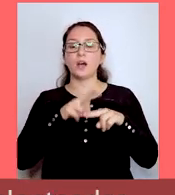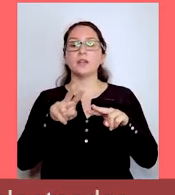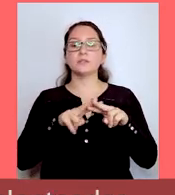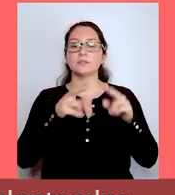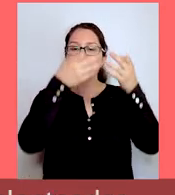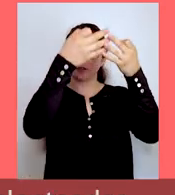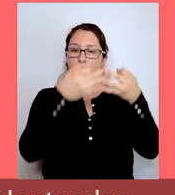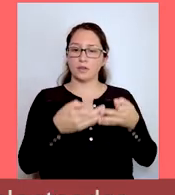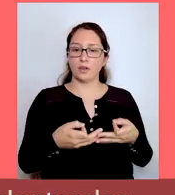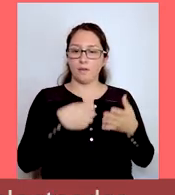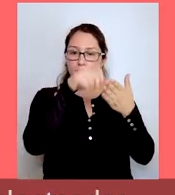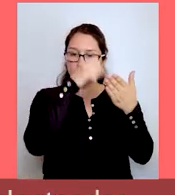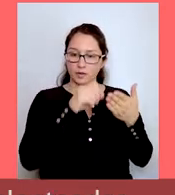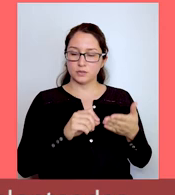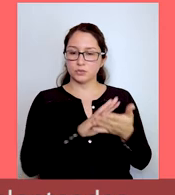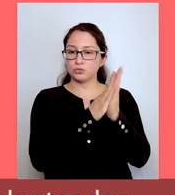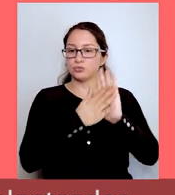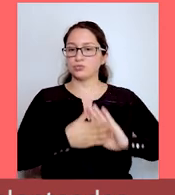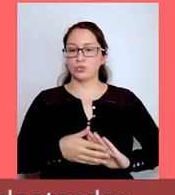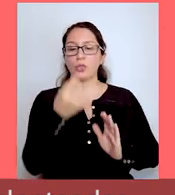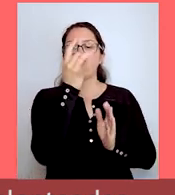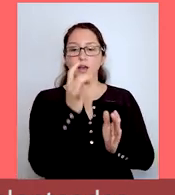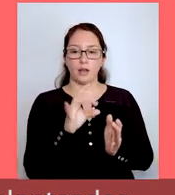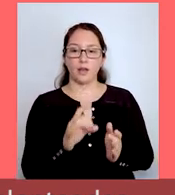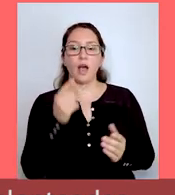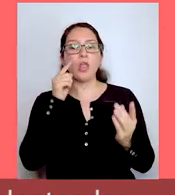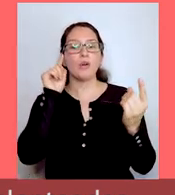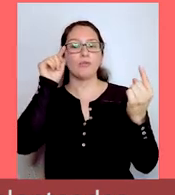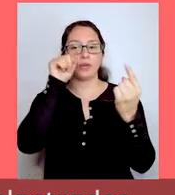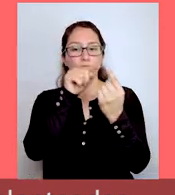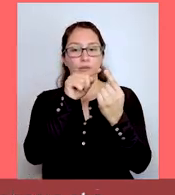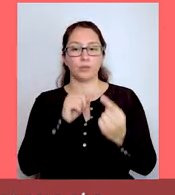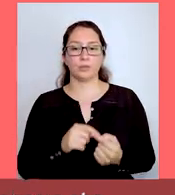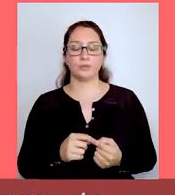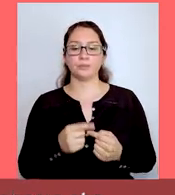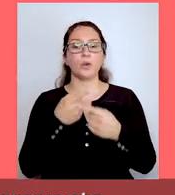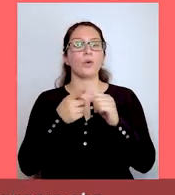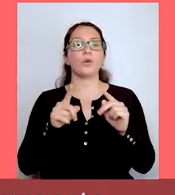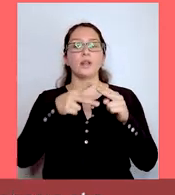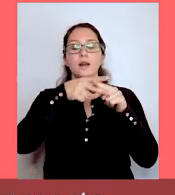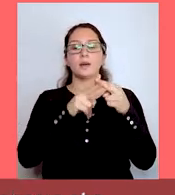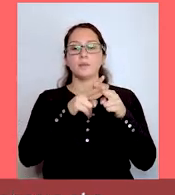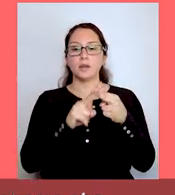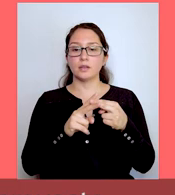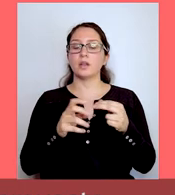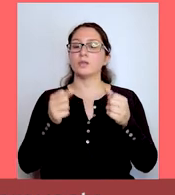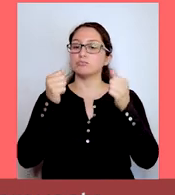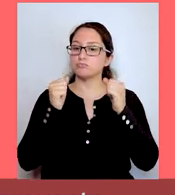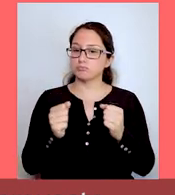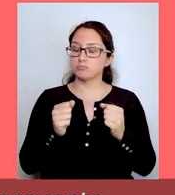una evaluación de los resultados con respecto a los objetivos planteados. Otra herramienta fundamental que